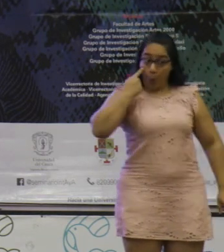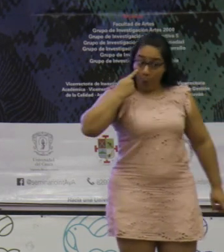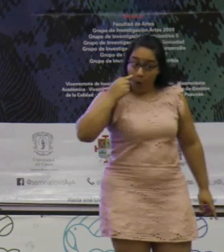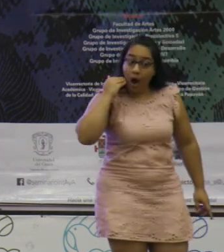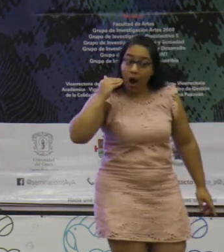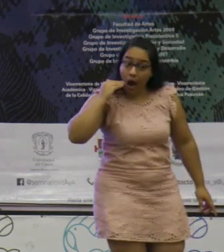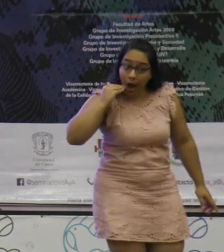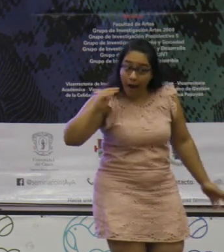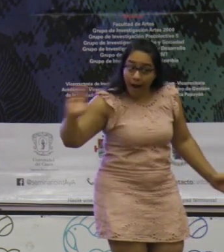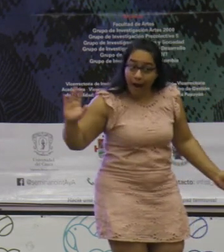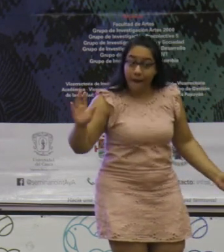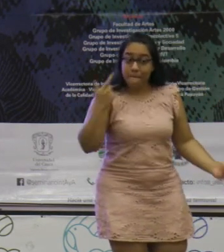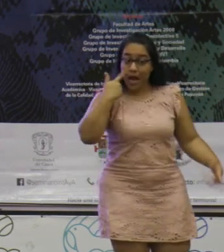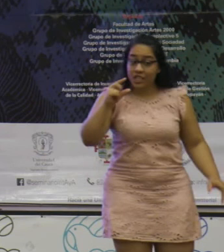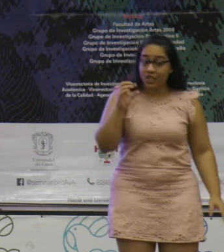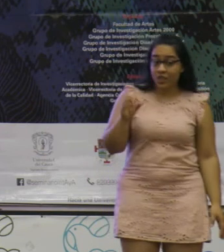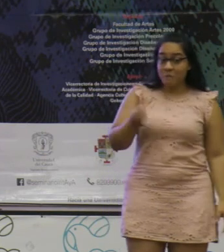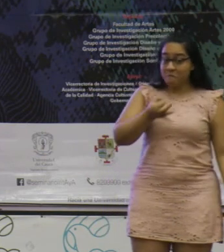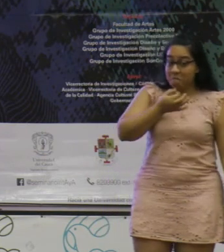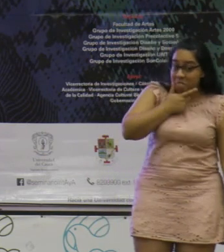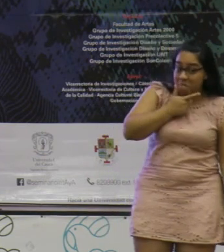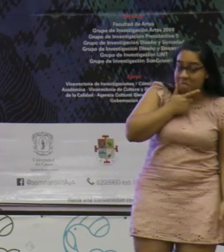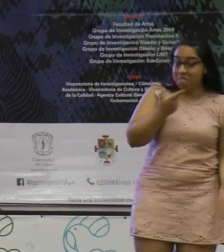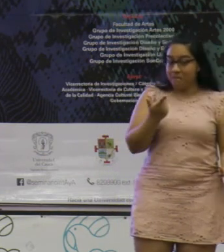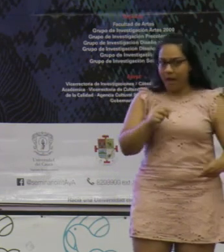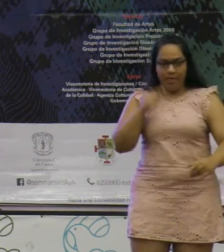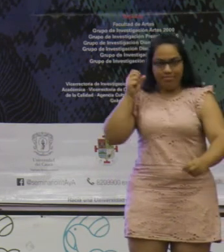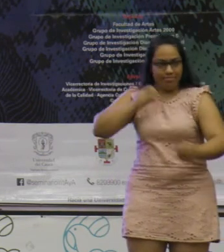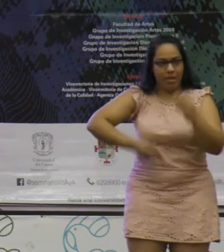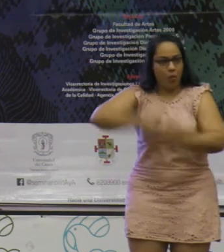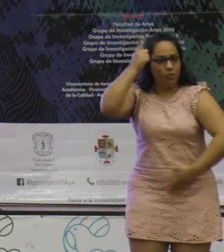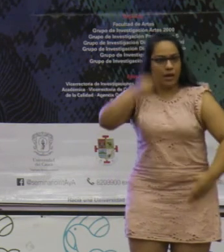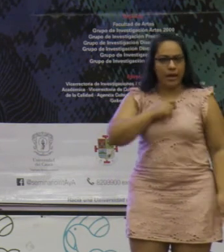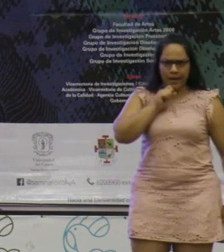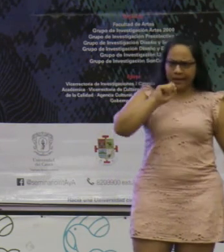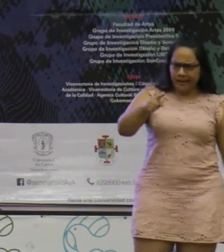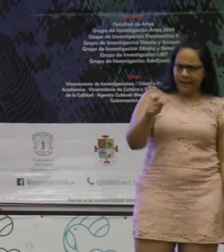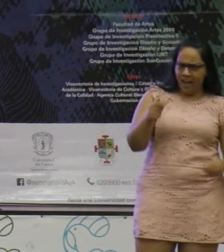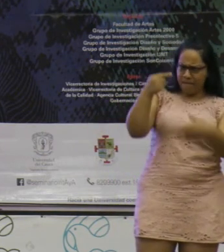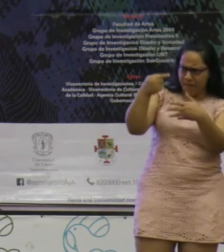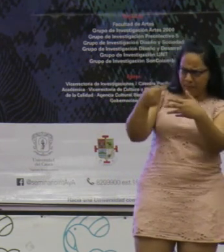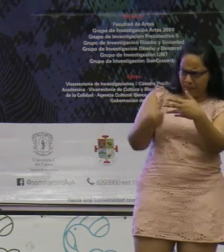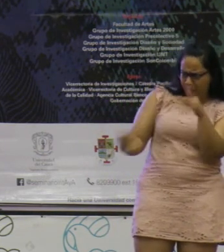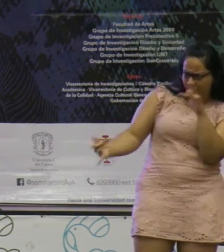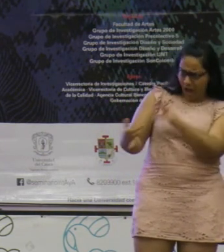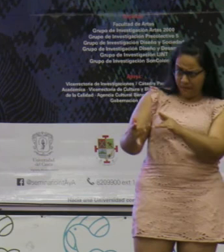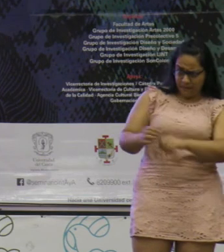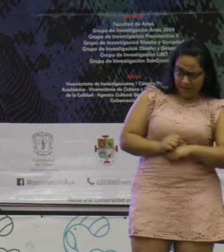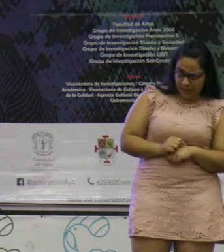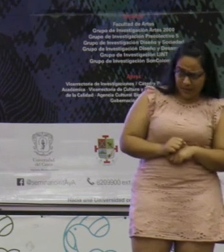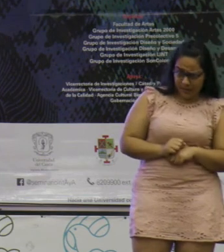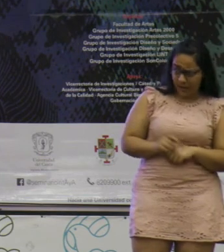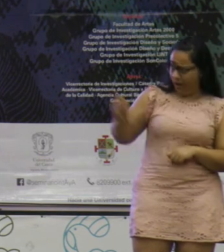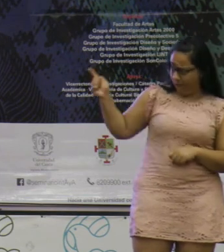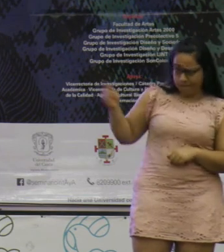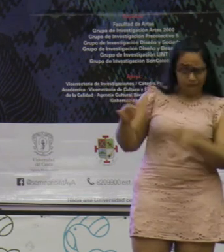poco femeninas. Y además que se iban de una a la pregunta, ¿no? ¿Usted tiene estas características? ¿Usted tiene